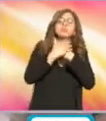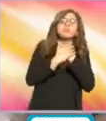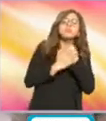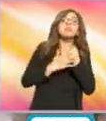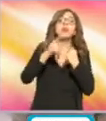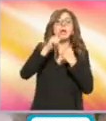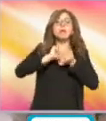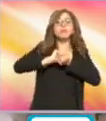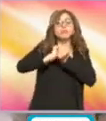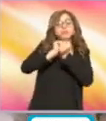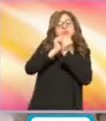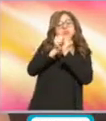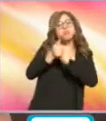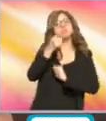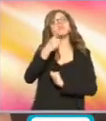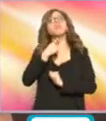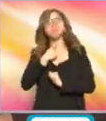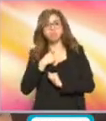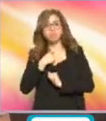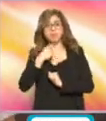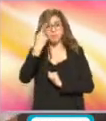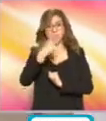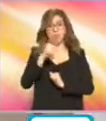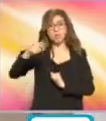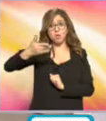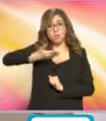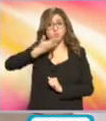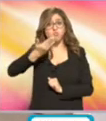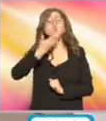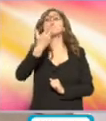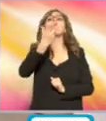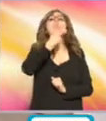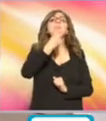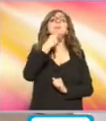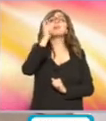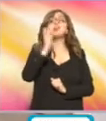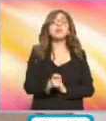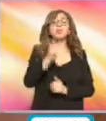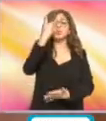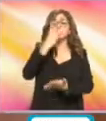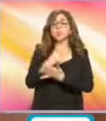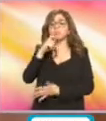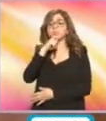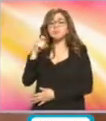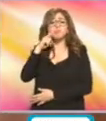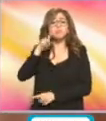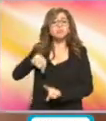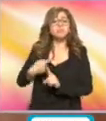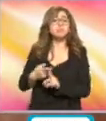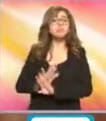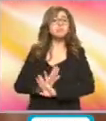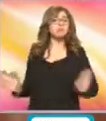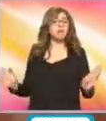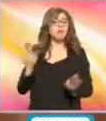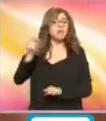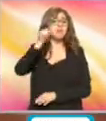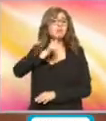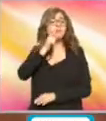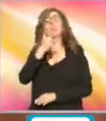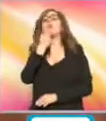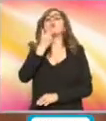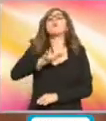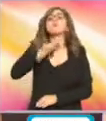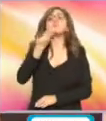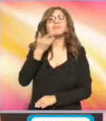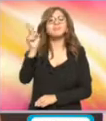fundamental porque en nuestra cultura los hombres están acostumbrados a lo que te truje chencha, ¿no? Vas a lo que vas, ¿no? A lo que vas. A lo que vas, vas A lo y que tan, vas, tan. vas.